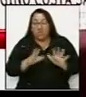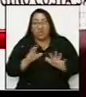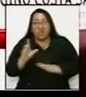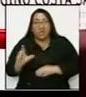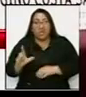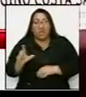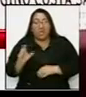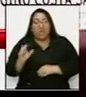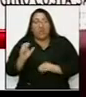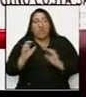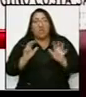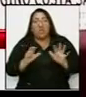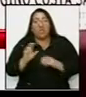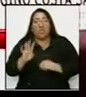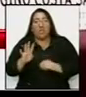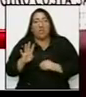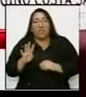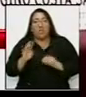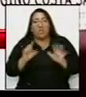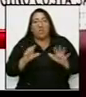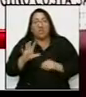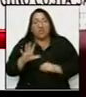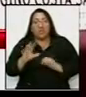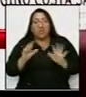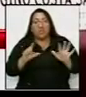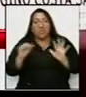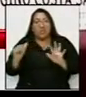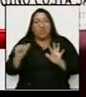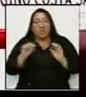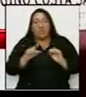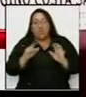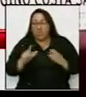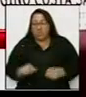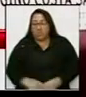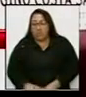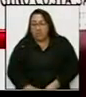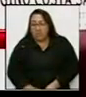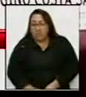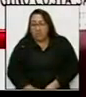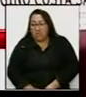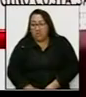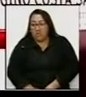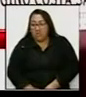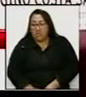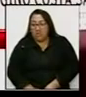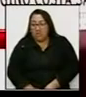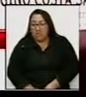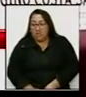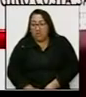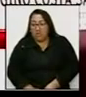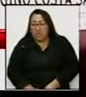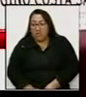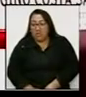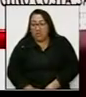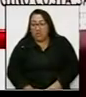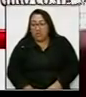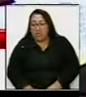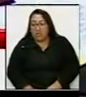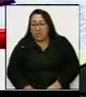73, 74, 75, 76, 77 y 78. Congresista Gino Costa, le pido por favor que